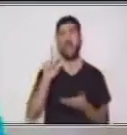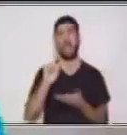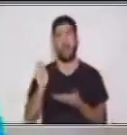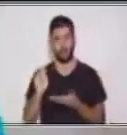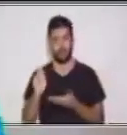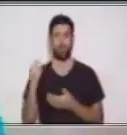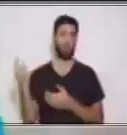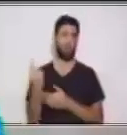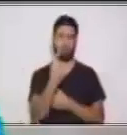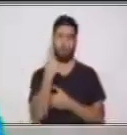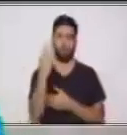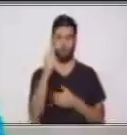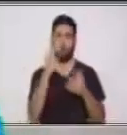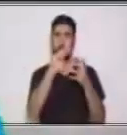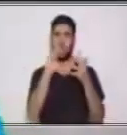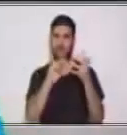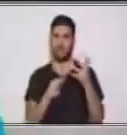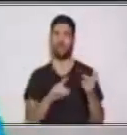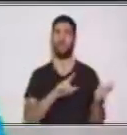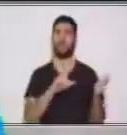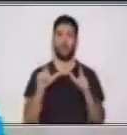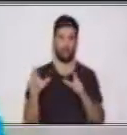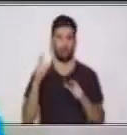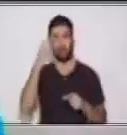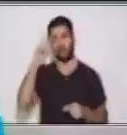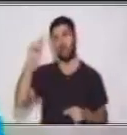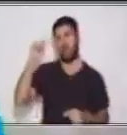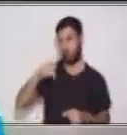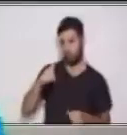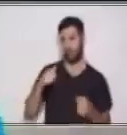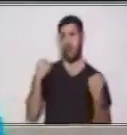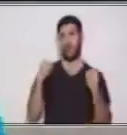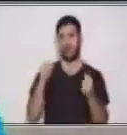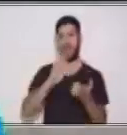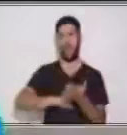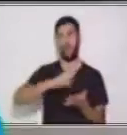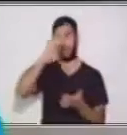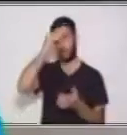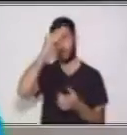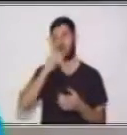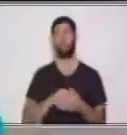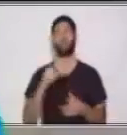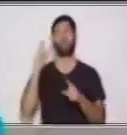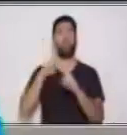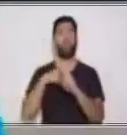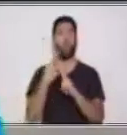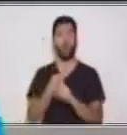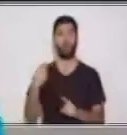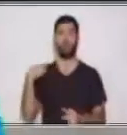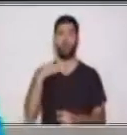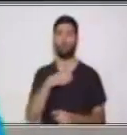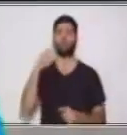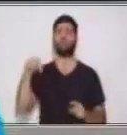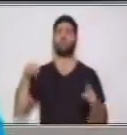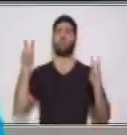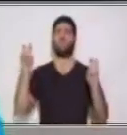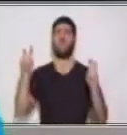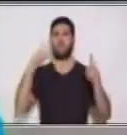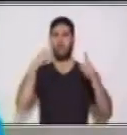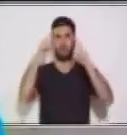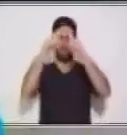y todo el material que puedas utilizar para el programa de hoy. Cuando nosotros hablamos de un triángulo como